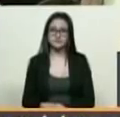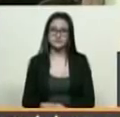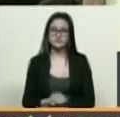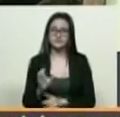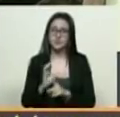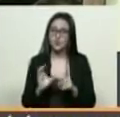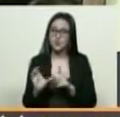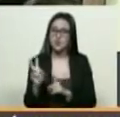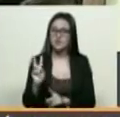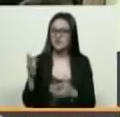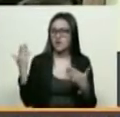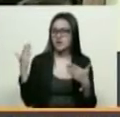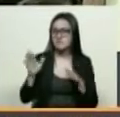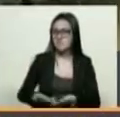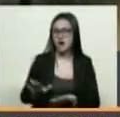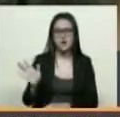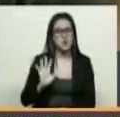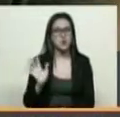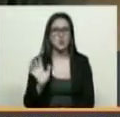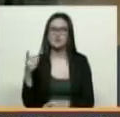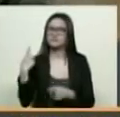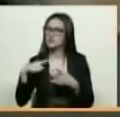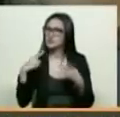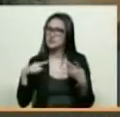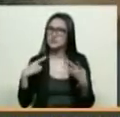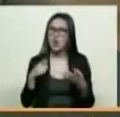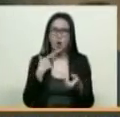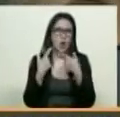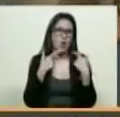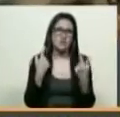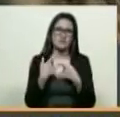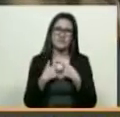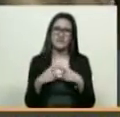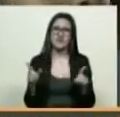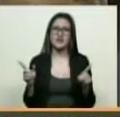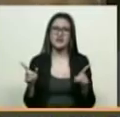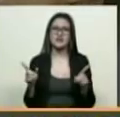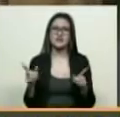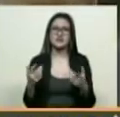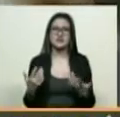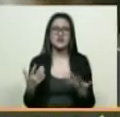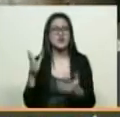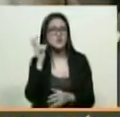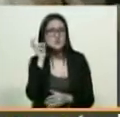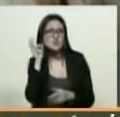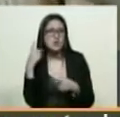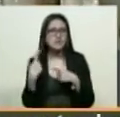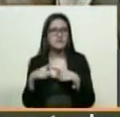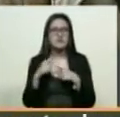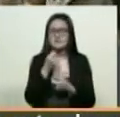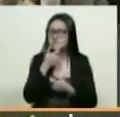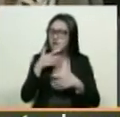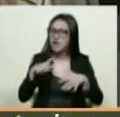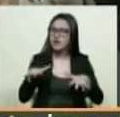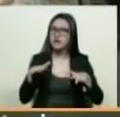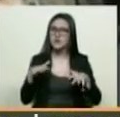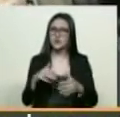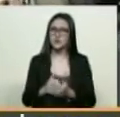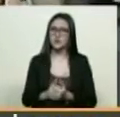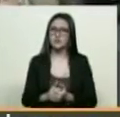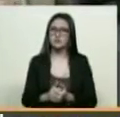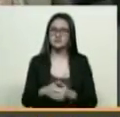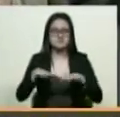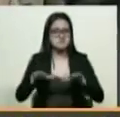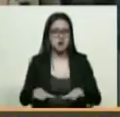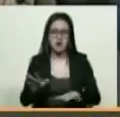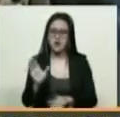venezolana en su diversidad, en su colorido, en su sonoridad, en su hermosura, en